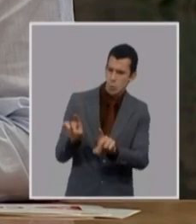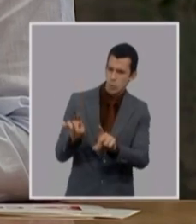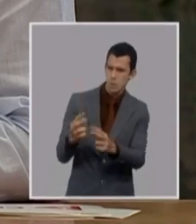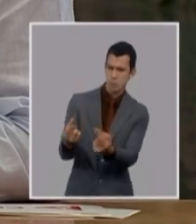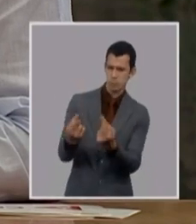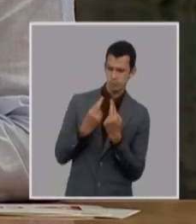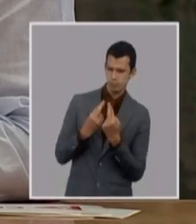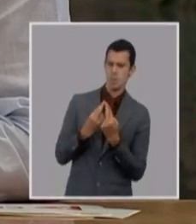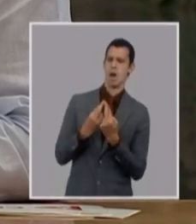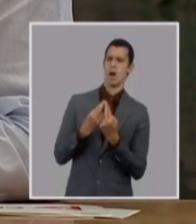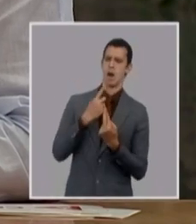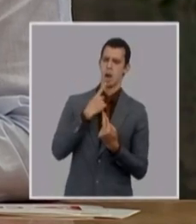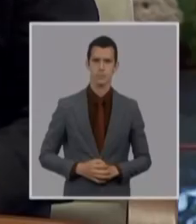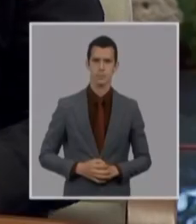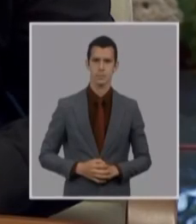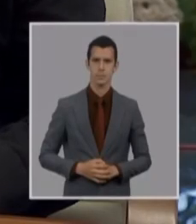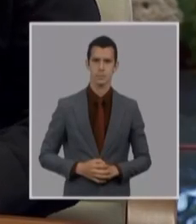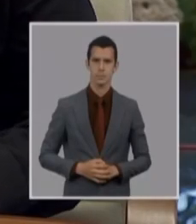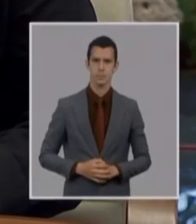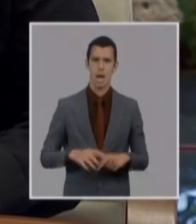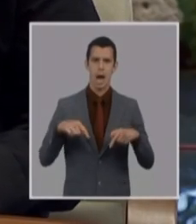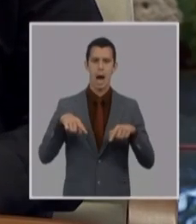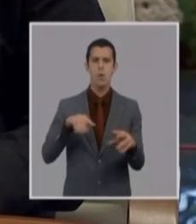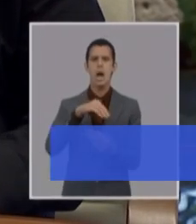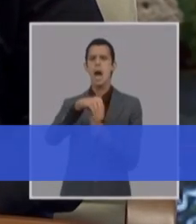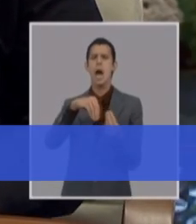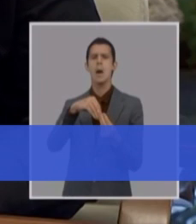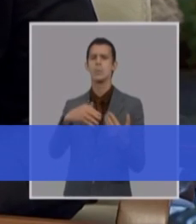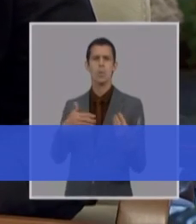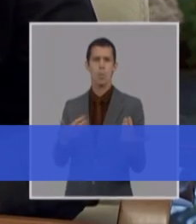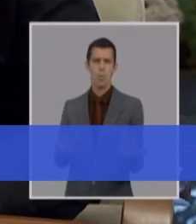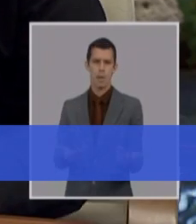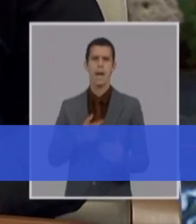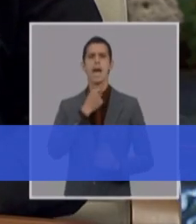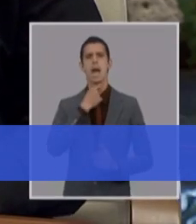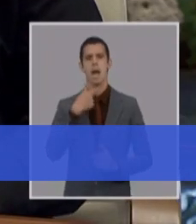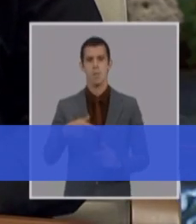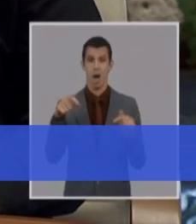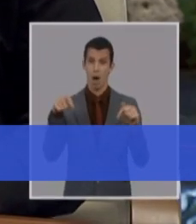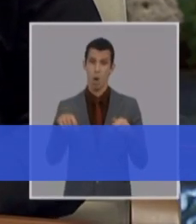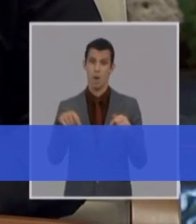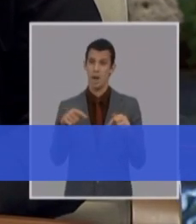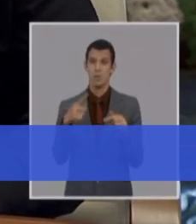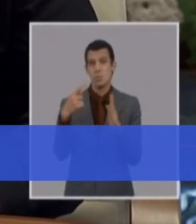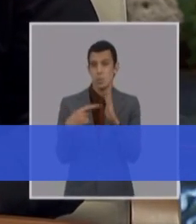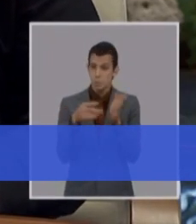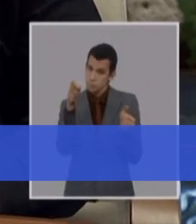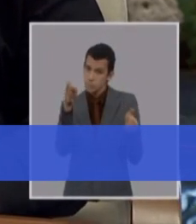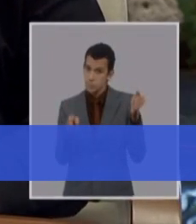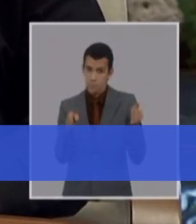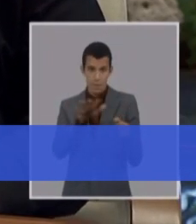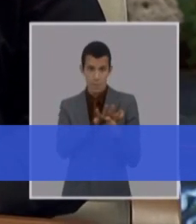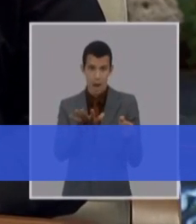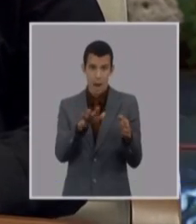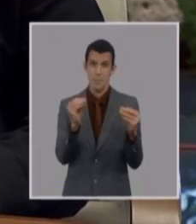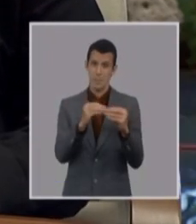con alimentos y medicamentos que autorizar excepcionalmente y con carácter temporal